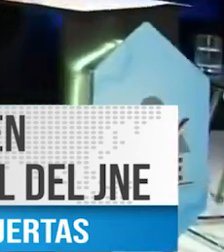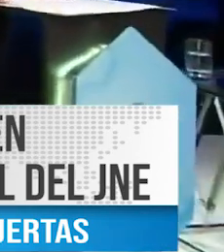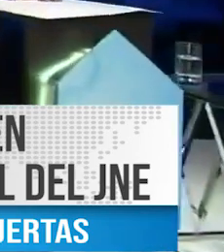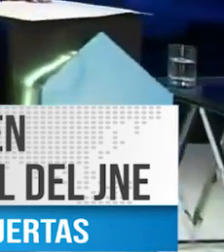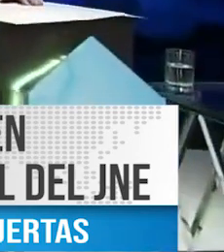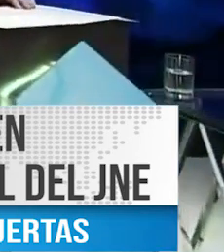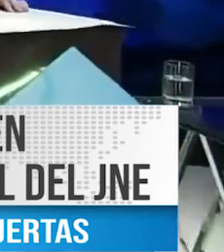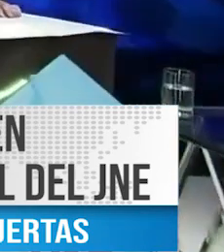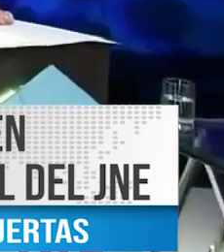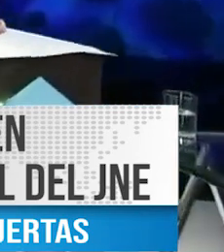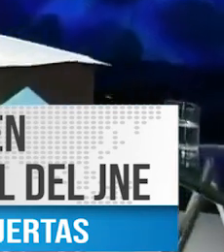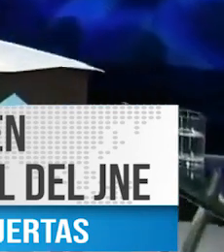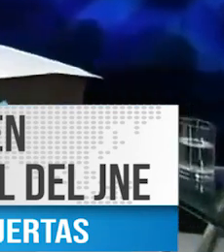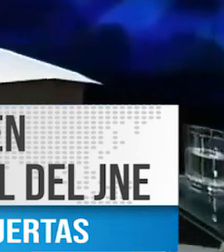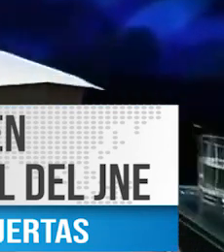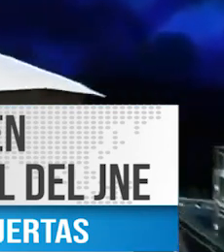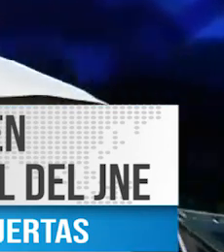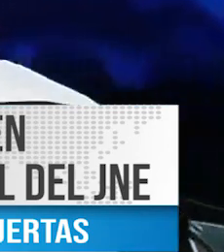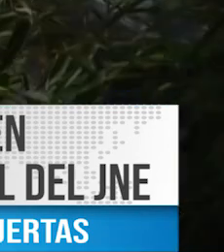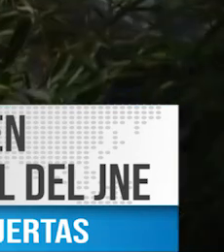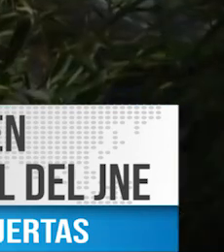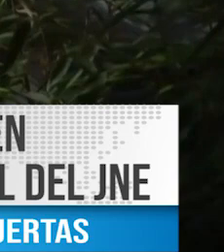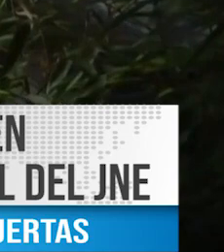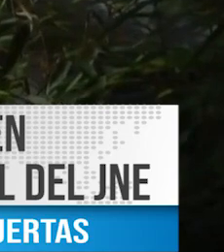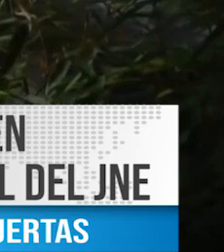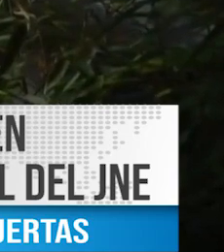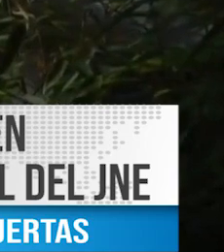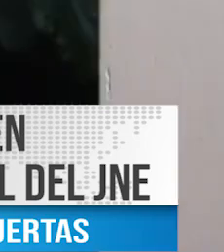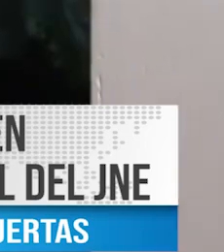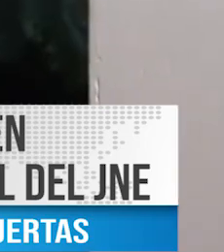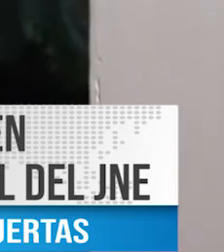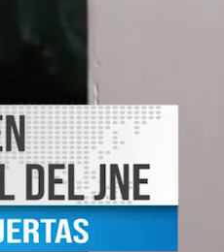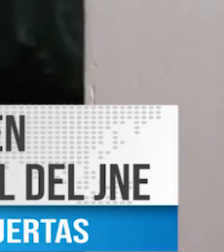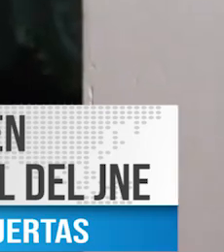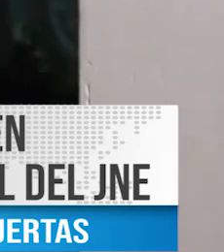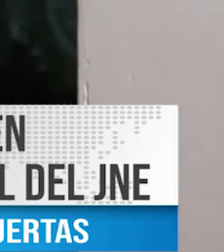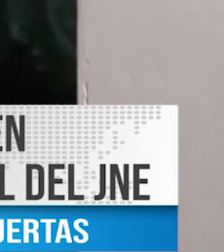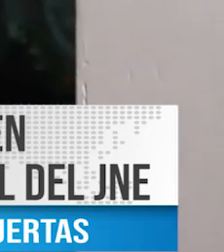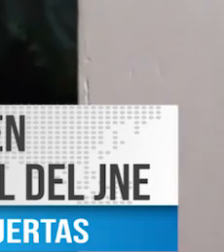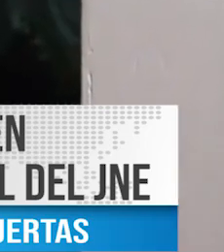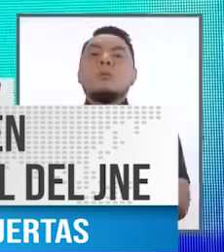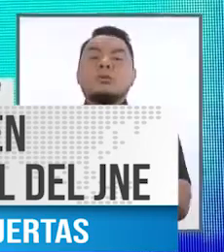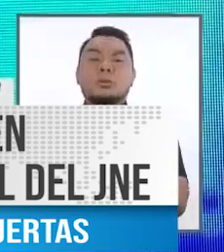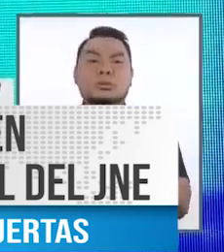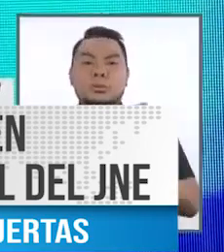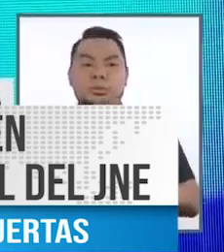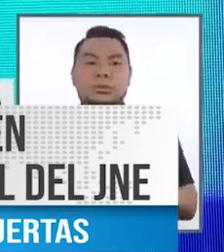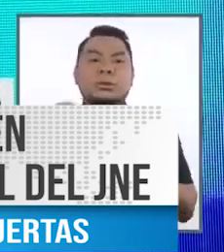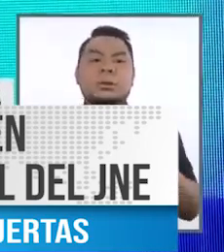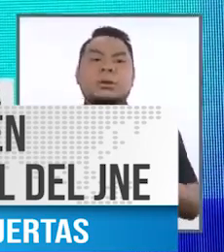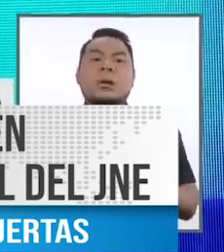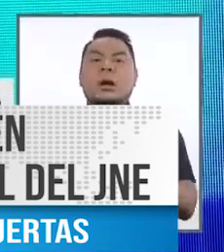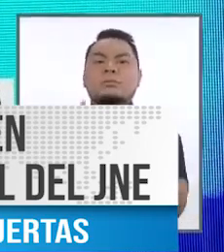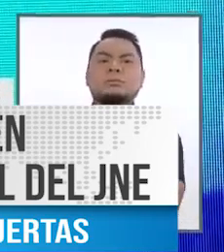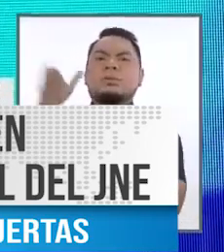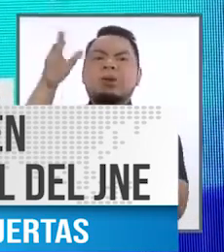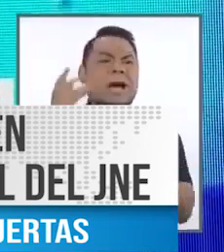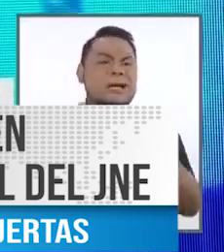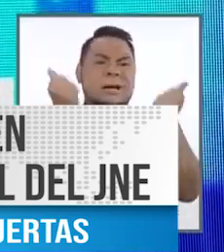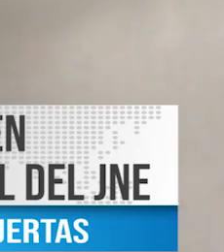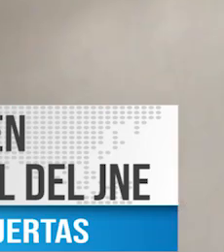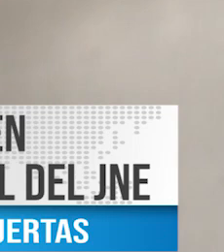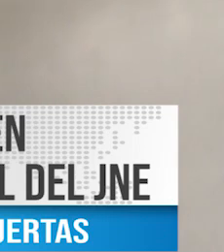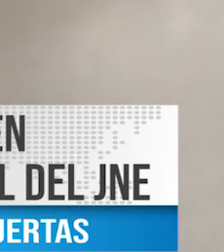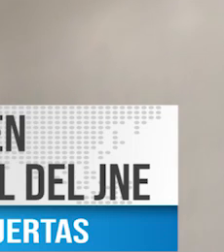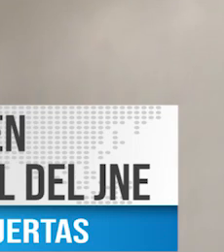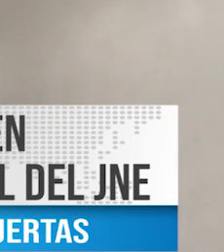lucha contra la corrupción. En cuanto a medidas frente a la pandemia, el candidato Rafael López Aliaga señaló que en